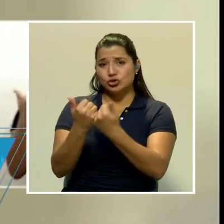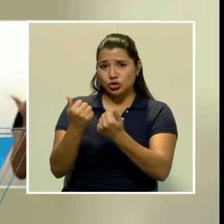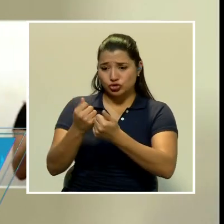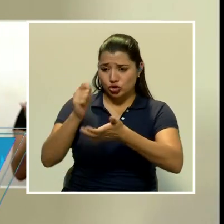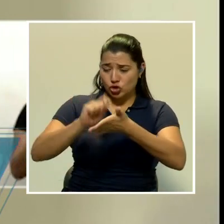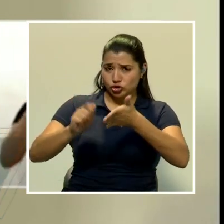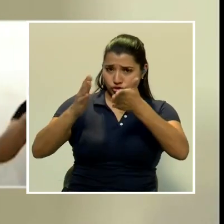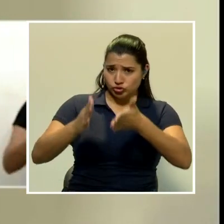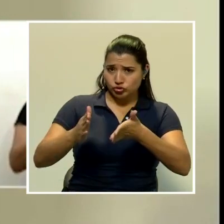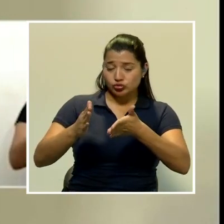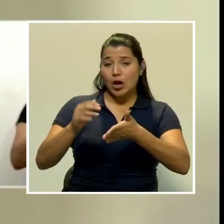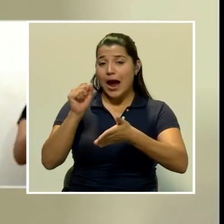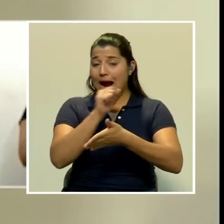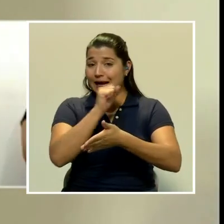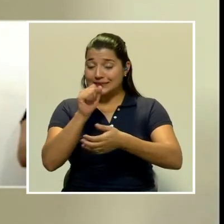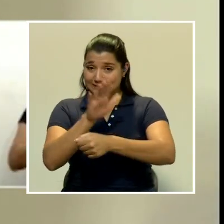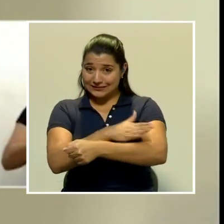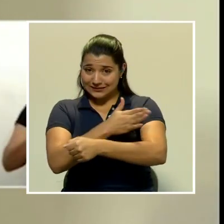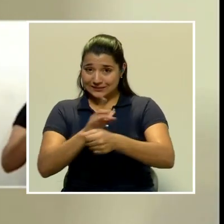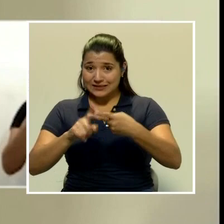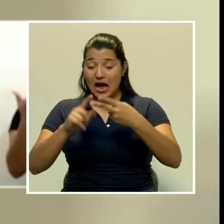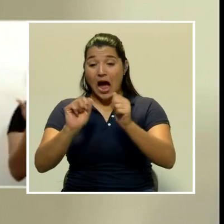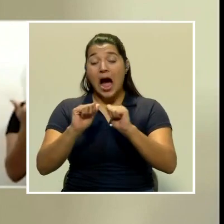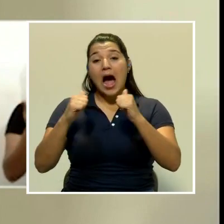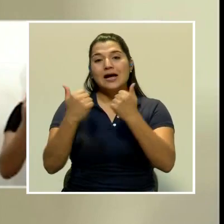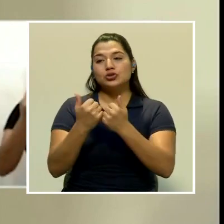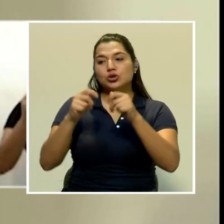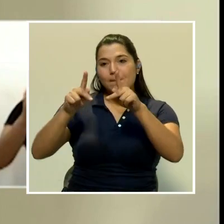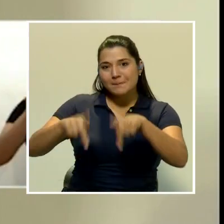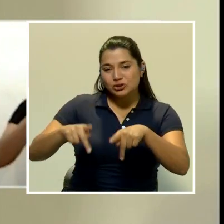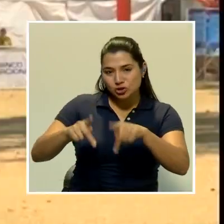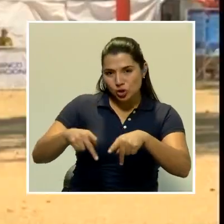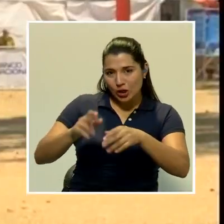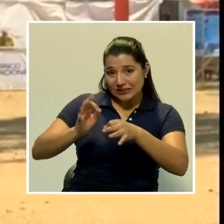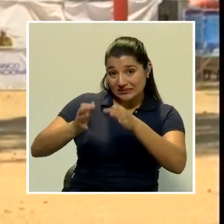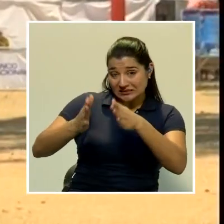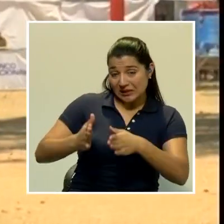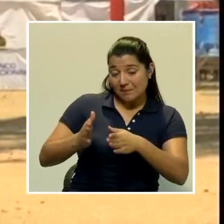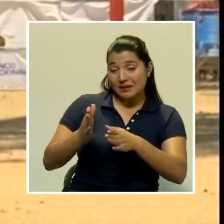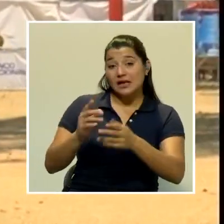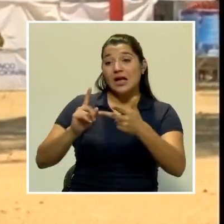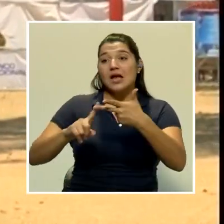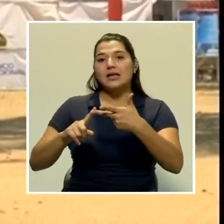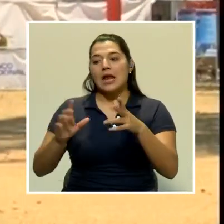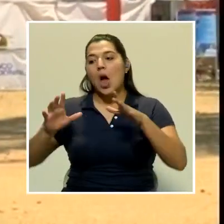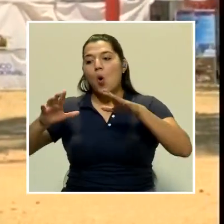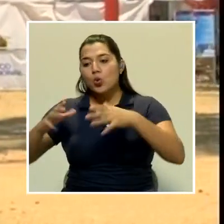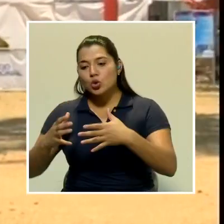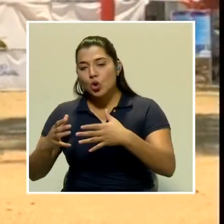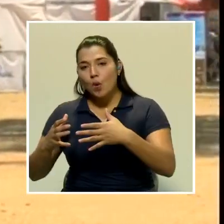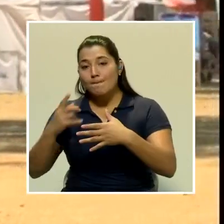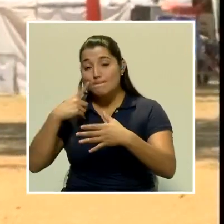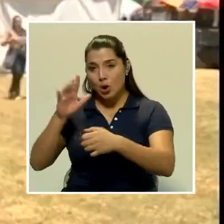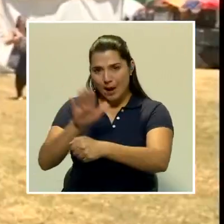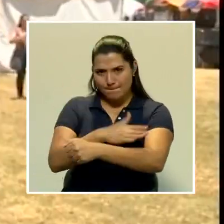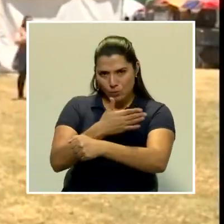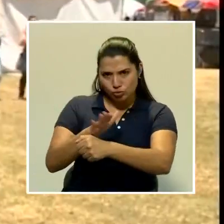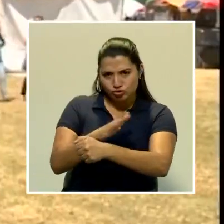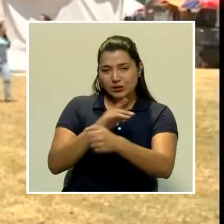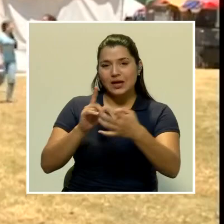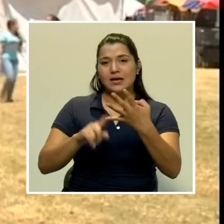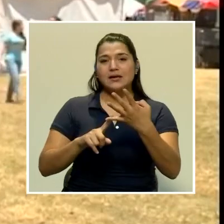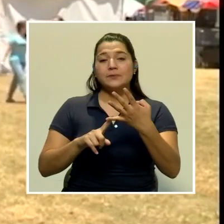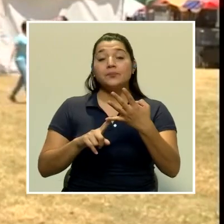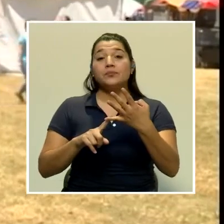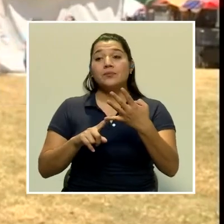Autores Musicales, de la Asociación de Intérpretes y Ejecutantes, de la Unión de Trabajadores por la Música con su trayectoria, la buena